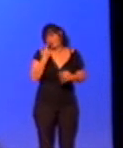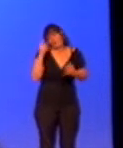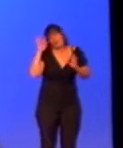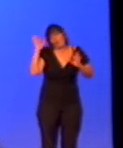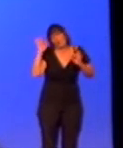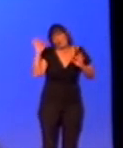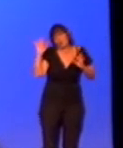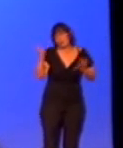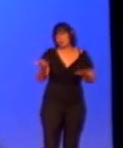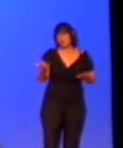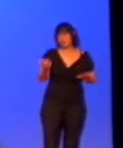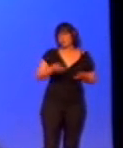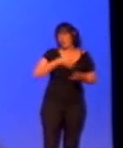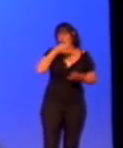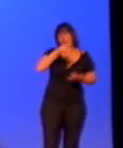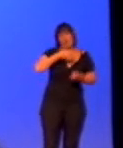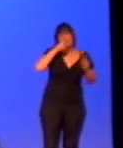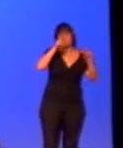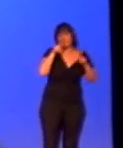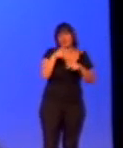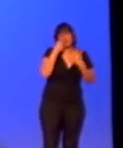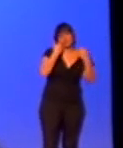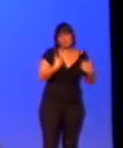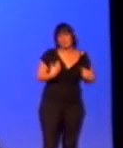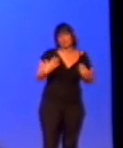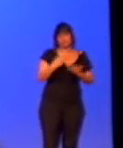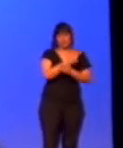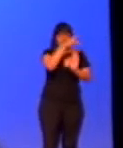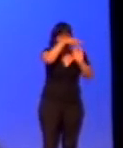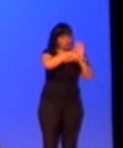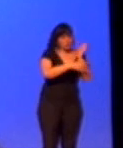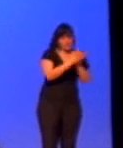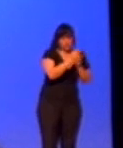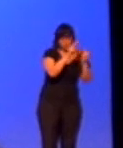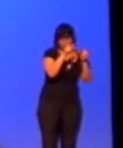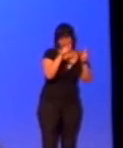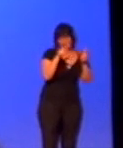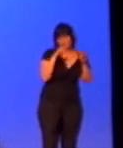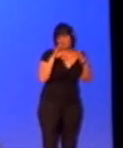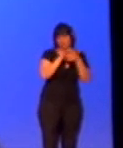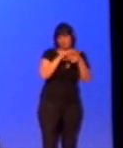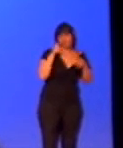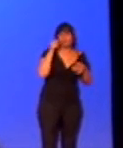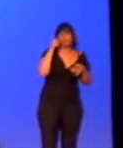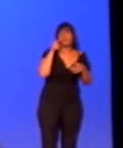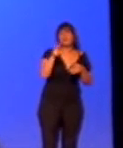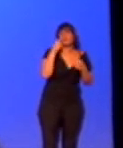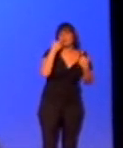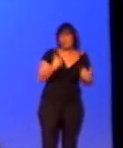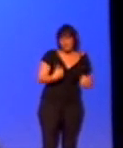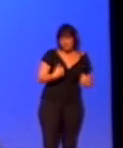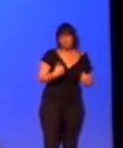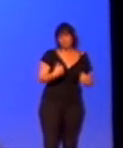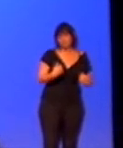de alguna manera todo el discurso de los Derechos Humanos todas las normas en materia de Derechos Humanos Son normas que podemos